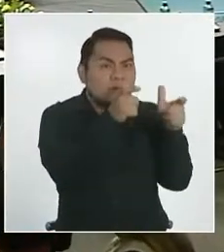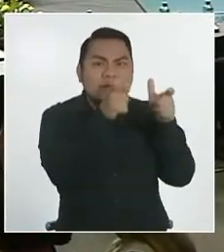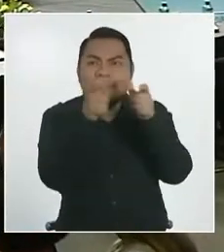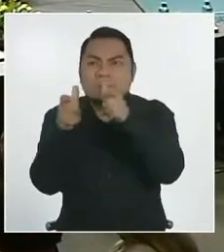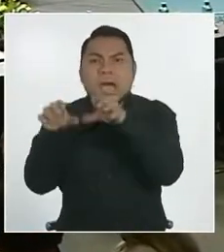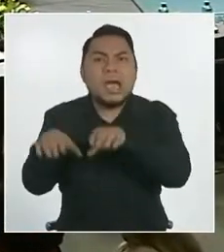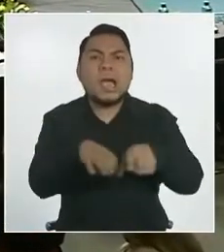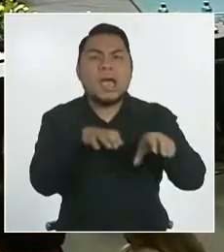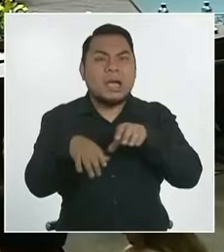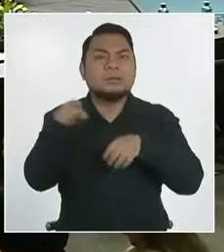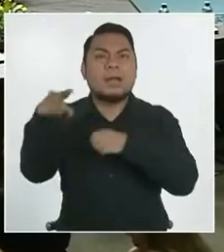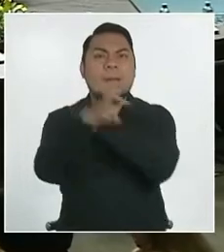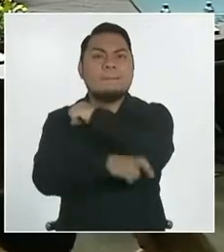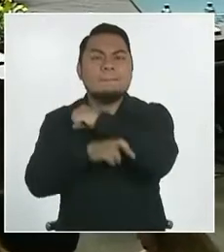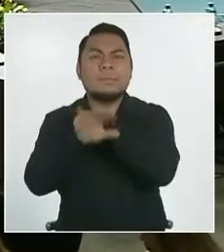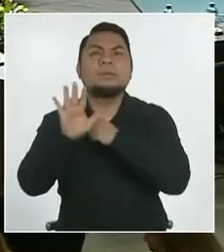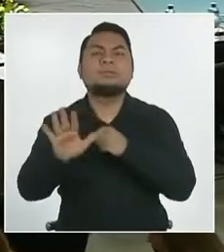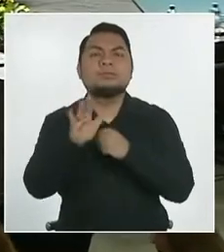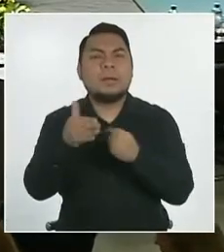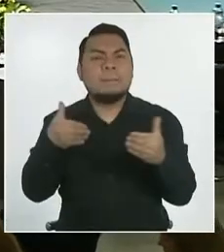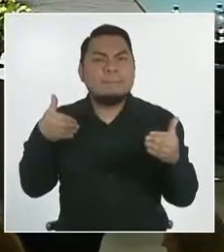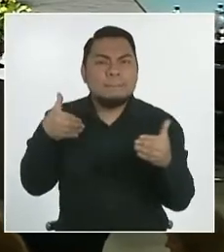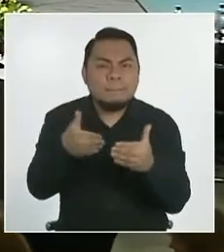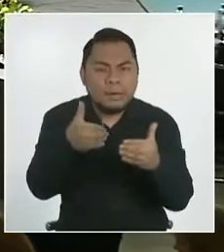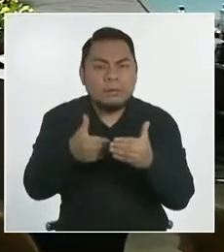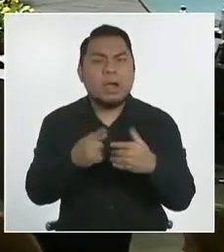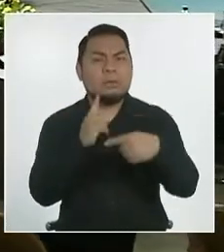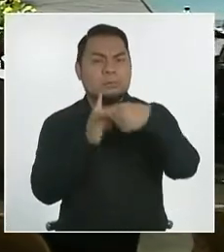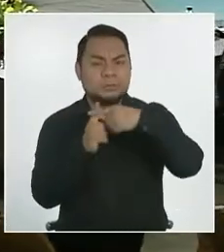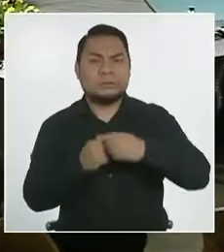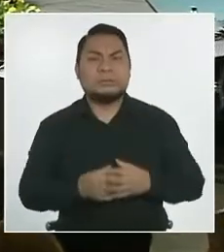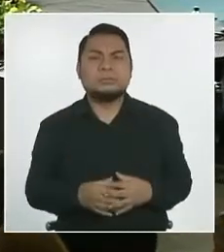accionar de los Estados de manera cercana y propositiva.